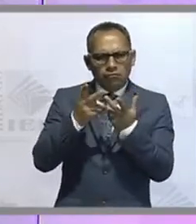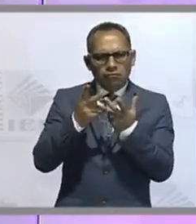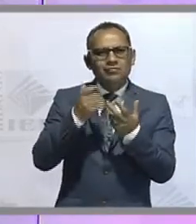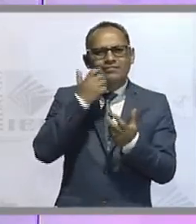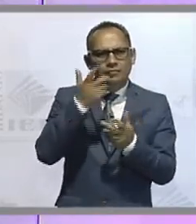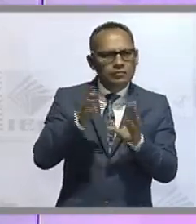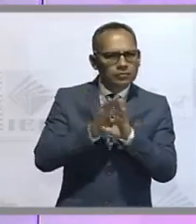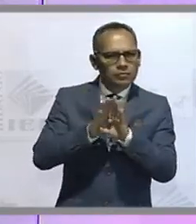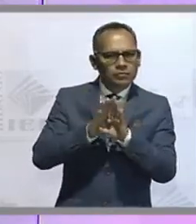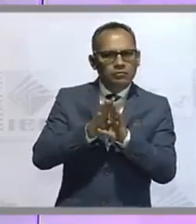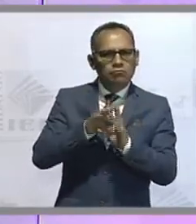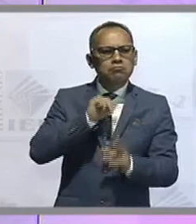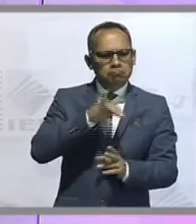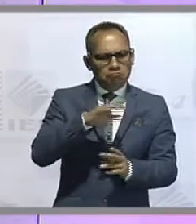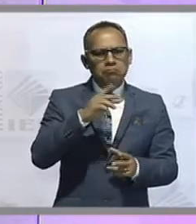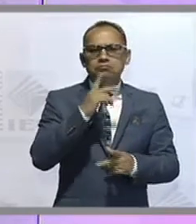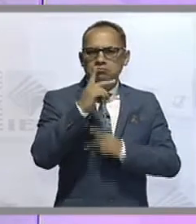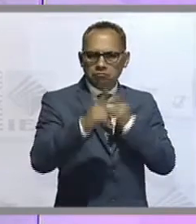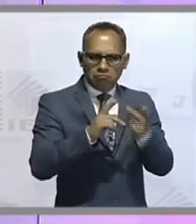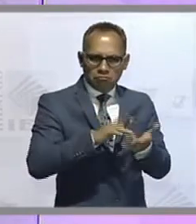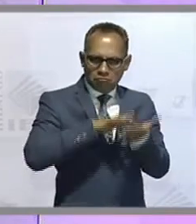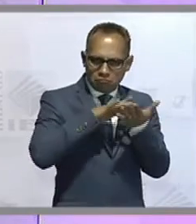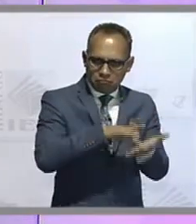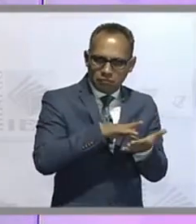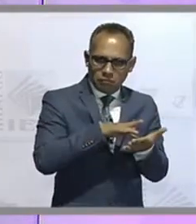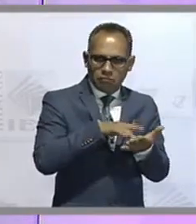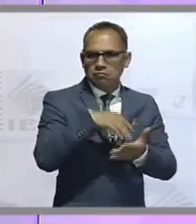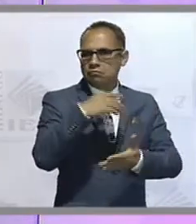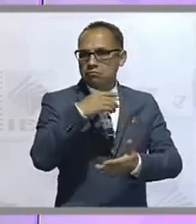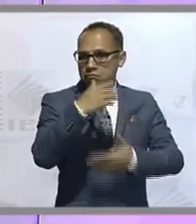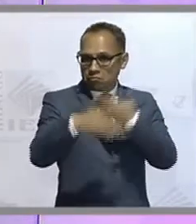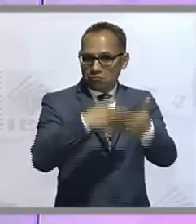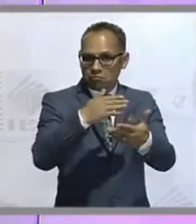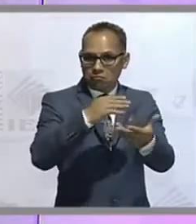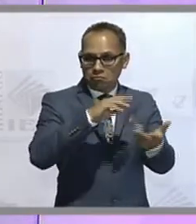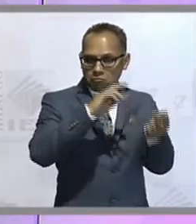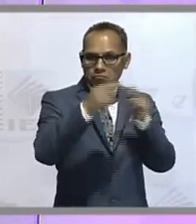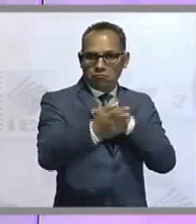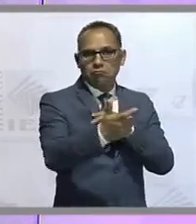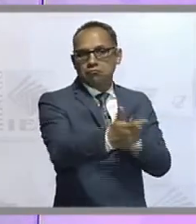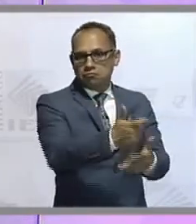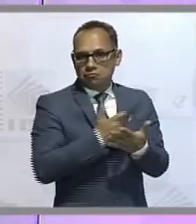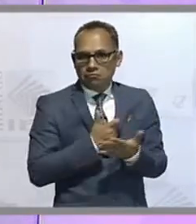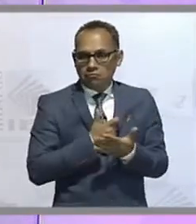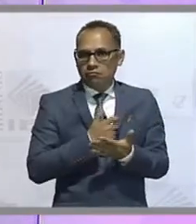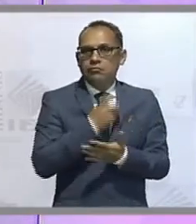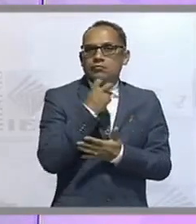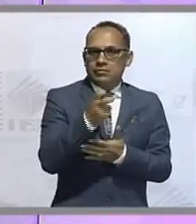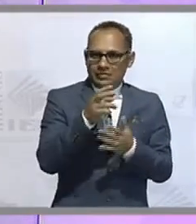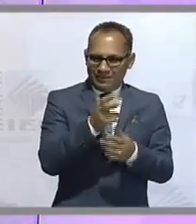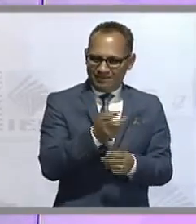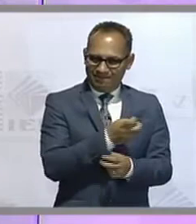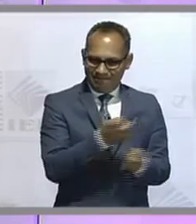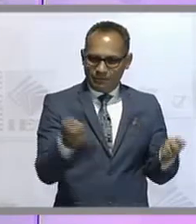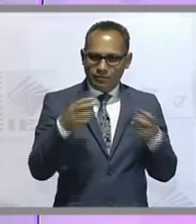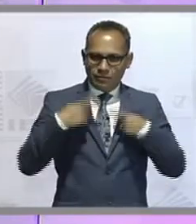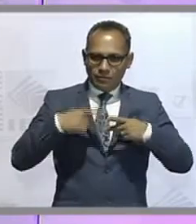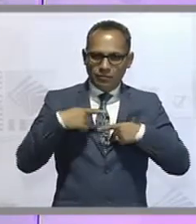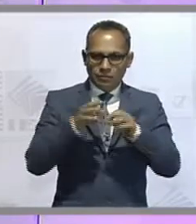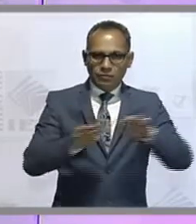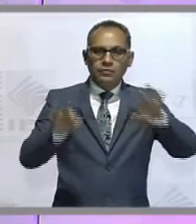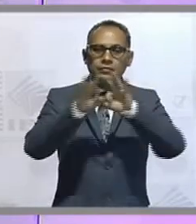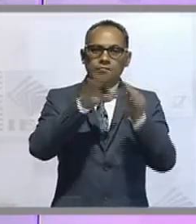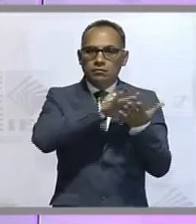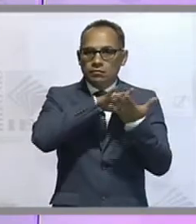y que después lo regresen y ese tipo de ciudadanos son a los que debemos de llegar y sobre todo debemos de apoyar todo hidalgo merece una atención